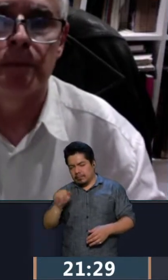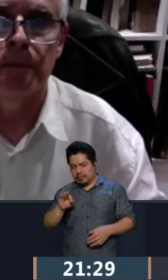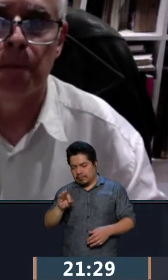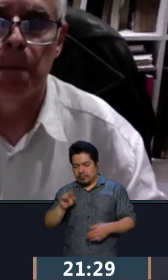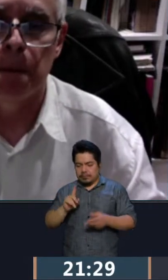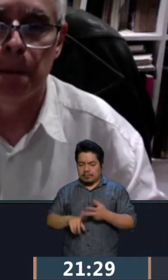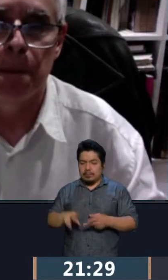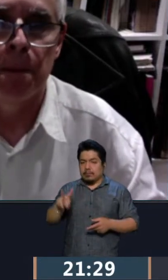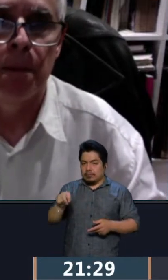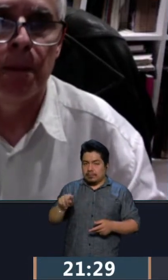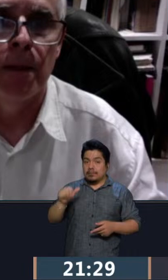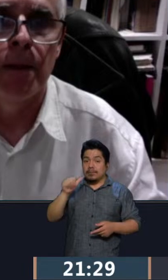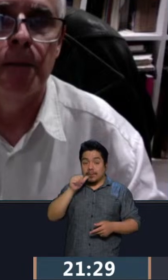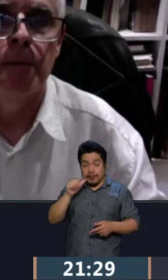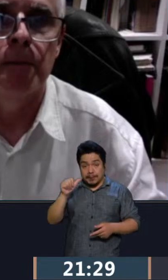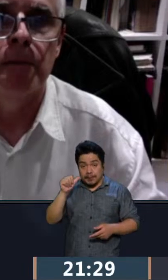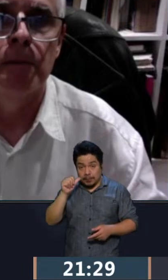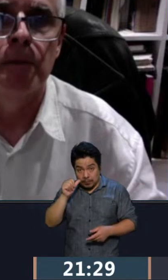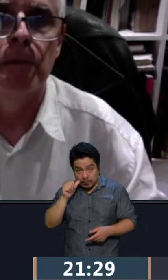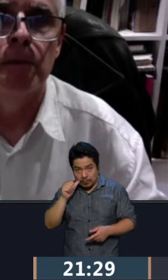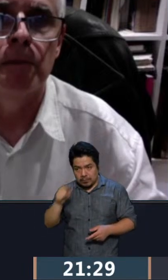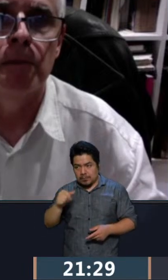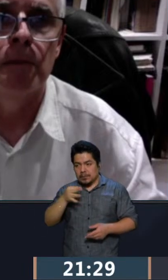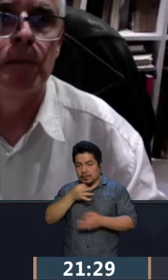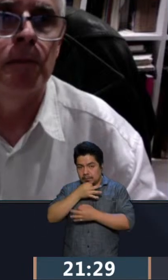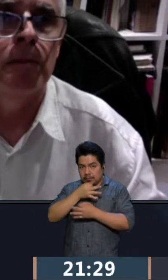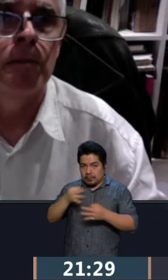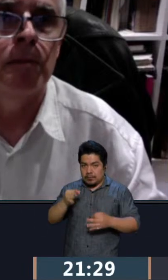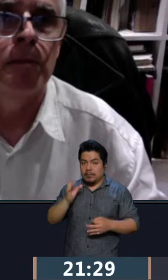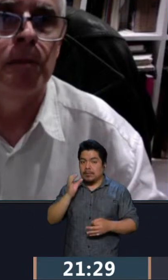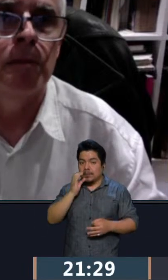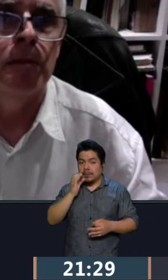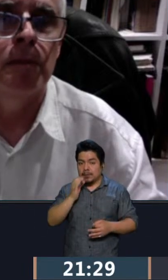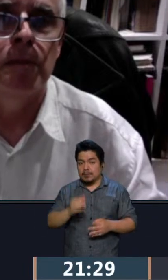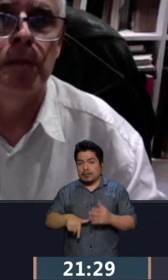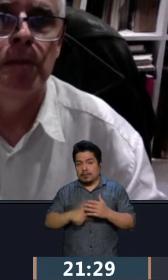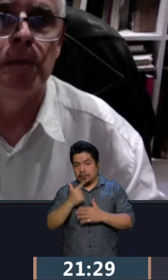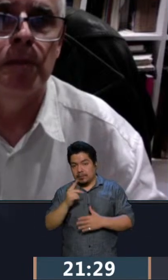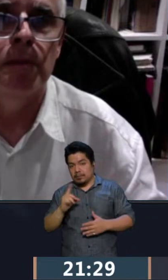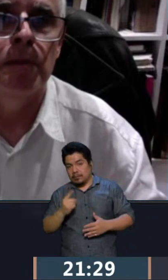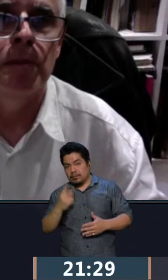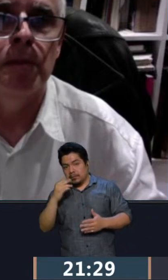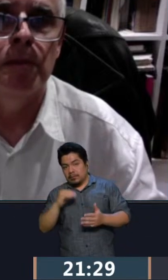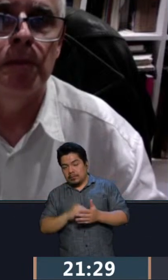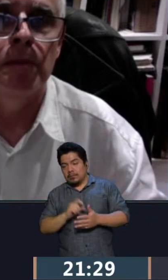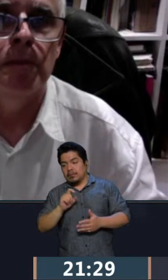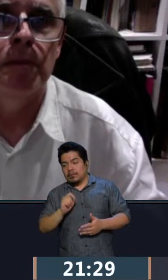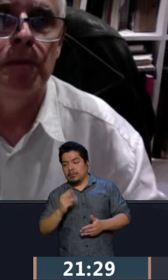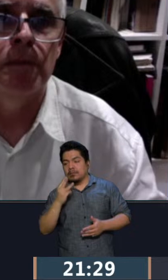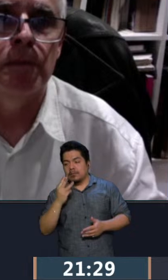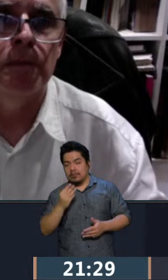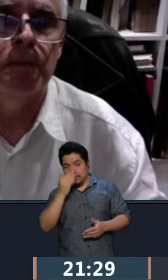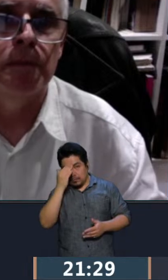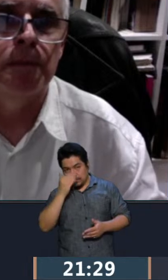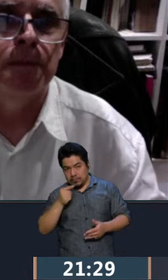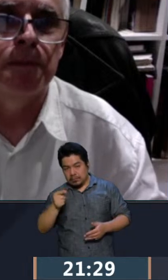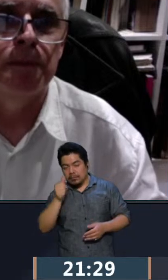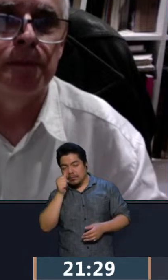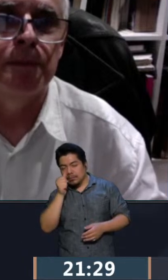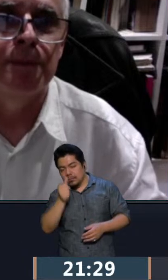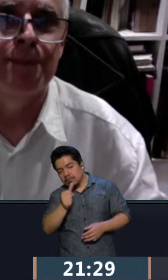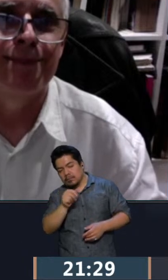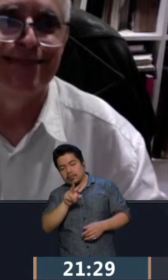mediático. Ayer se dio a conocer de esta cena que ocurrió el 12 de diciembre de 2023. Yo sé que tú también estás muy pendiente de los